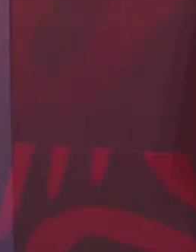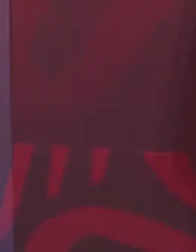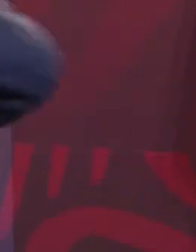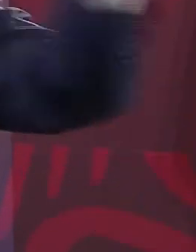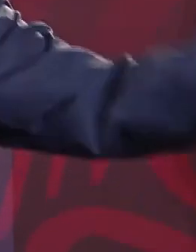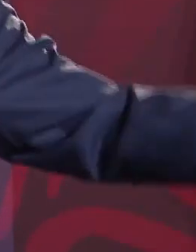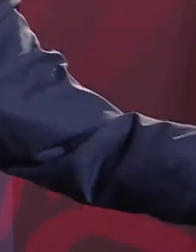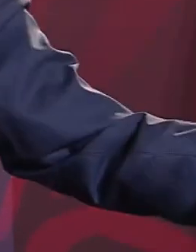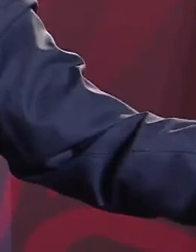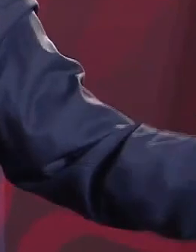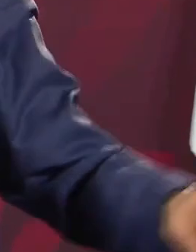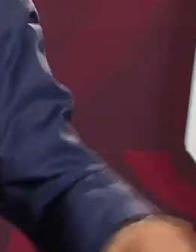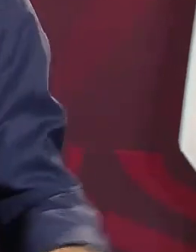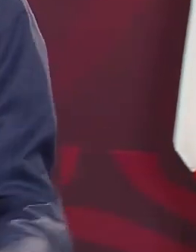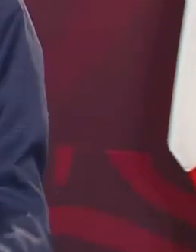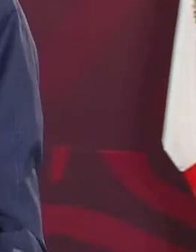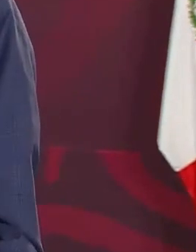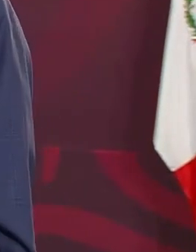Entonces,